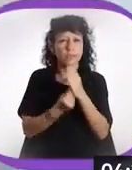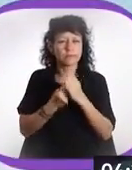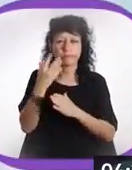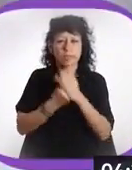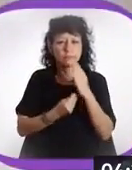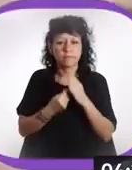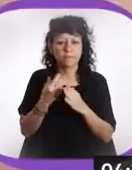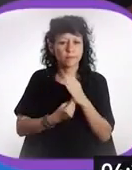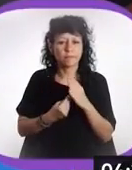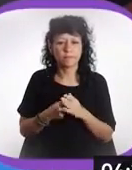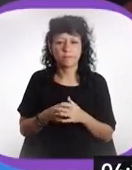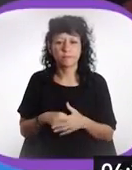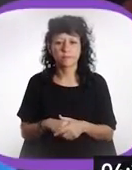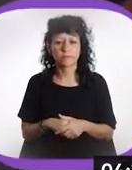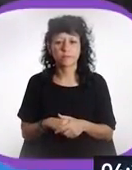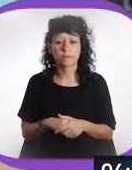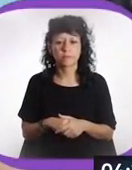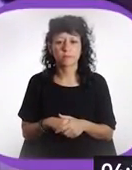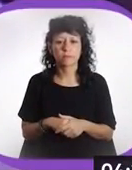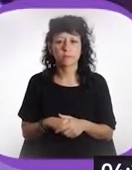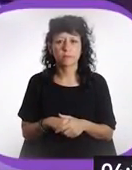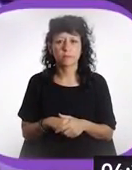Registrando información localizada.